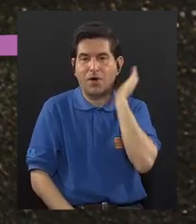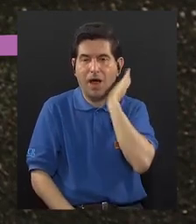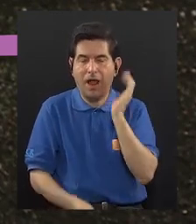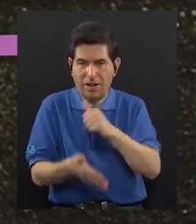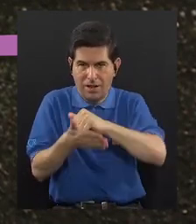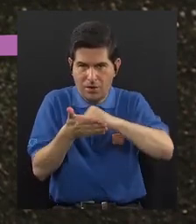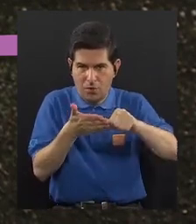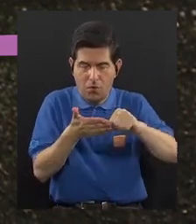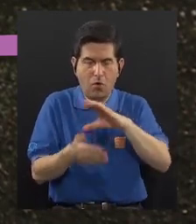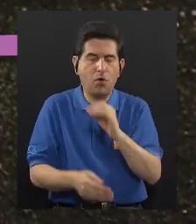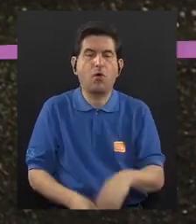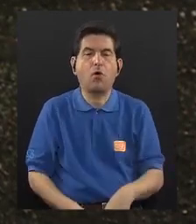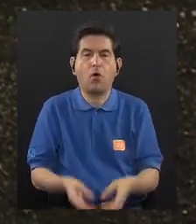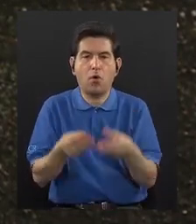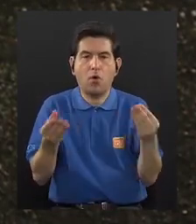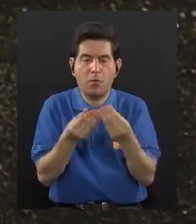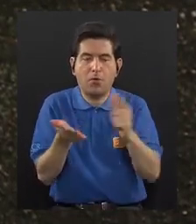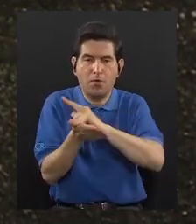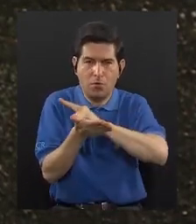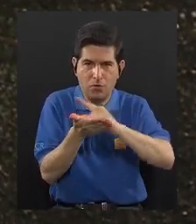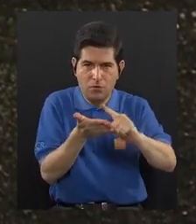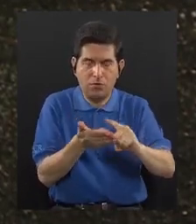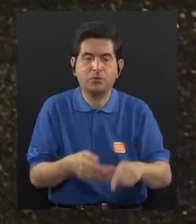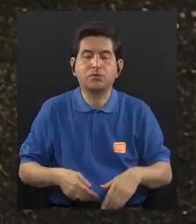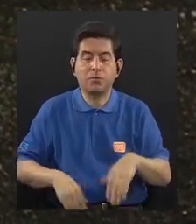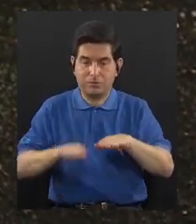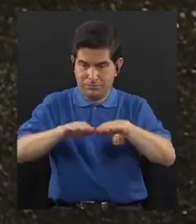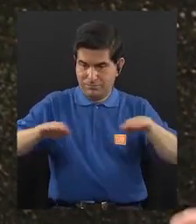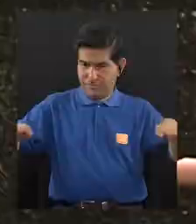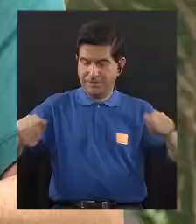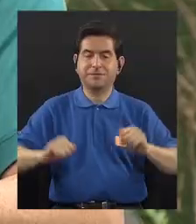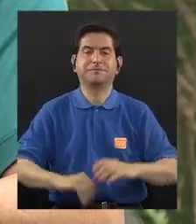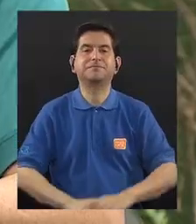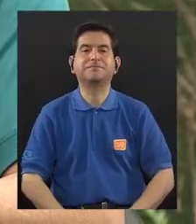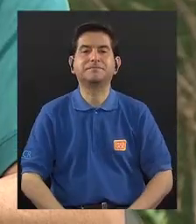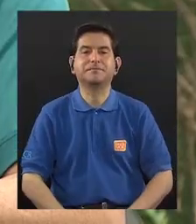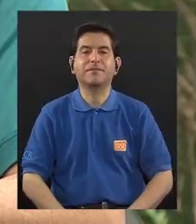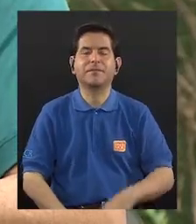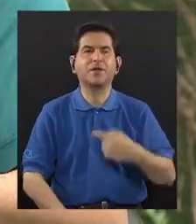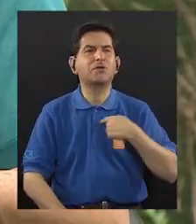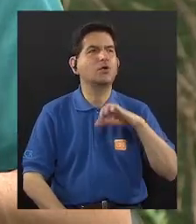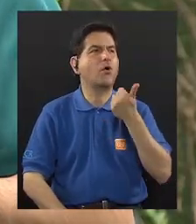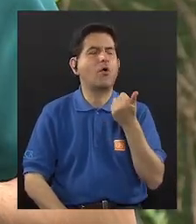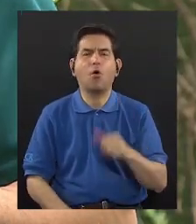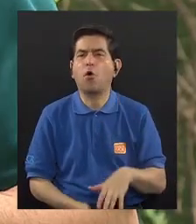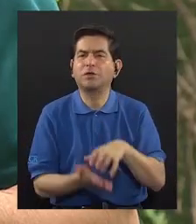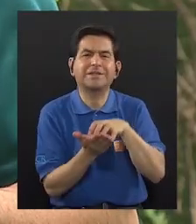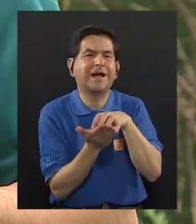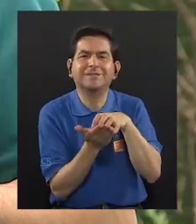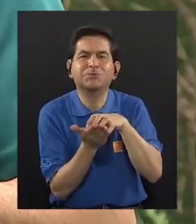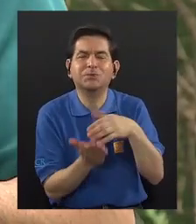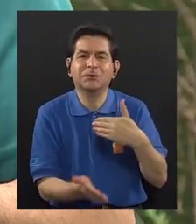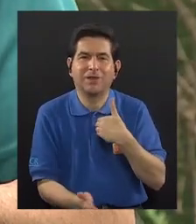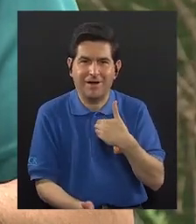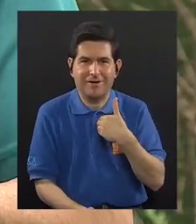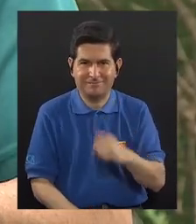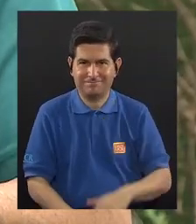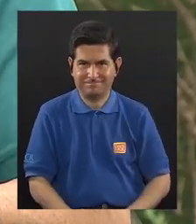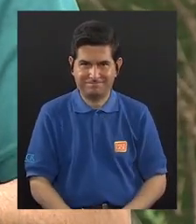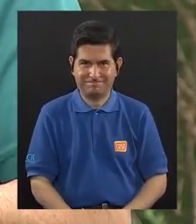o sea es algo antiséptico o algún desinfectante para suelos tengo otra duda doctor digamos